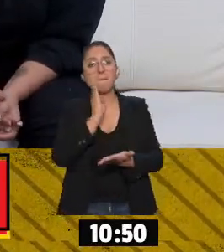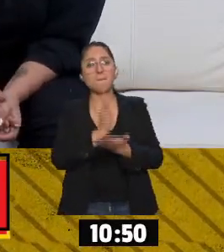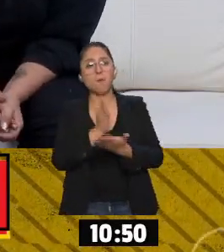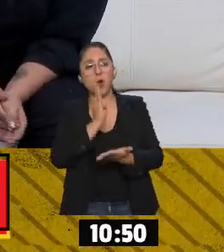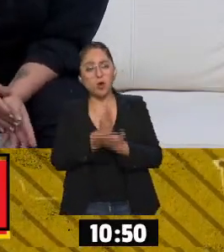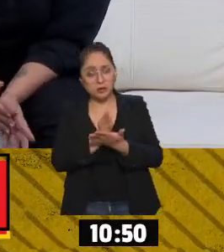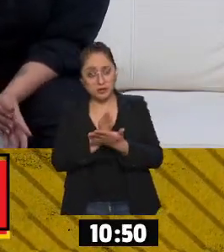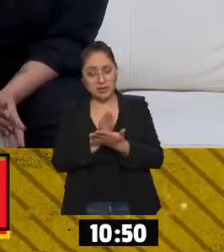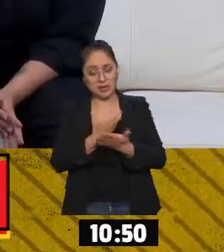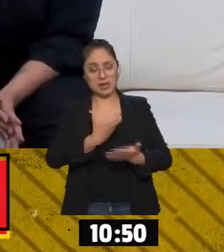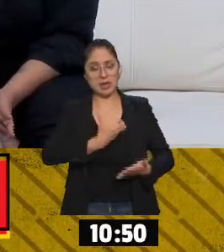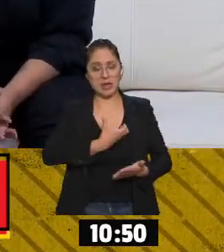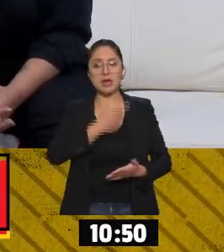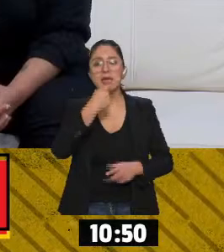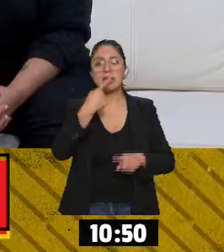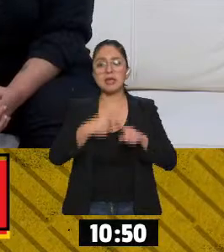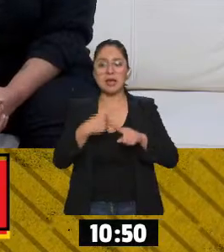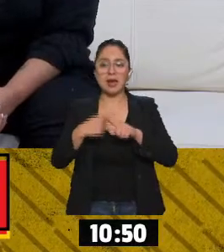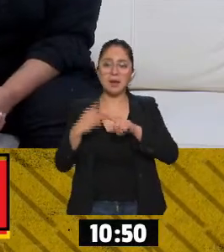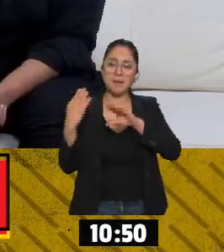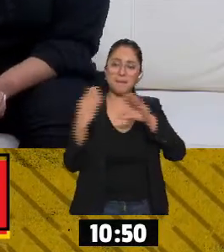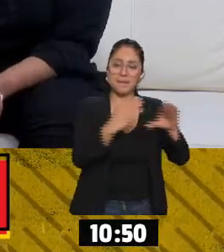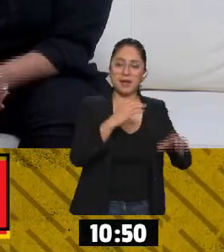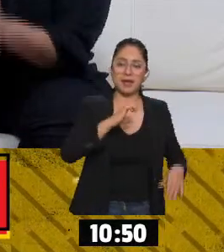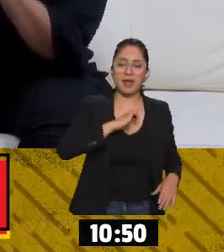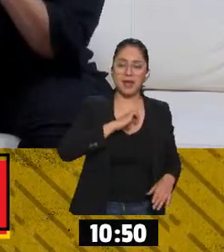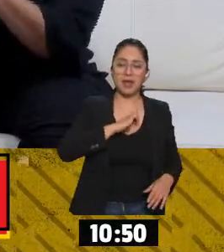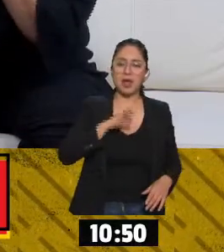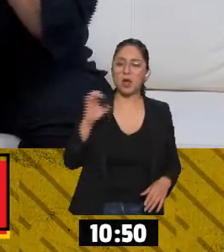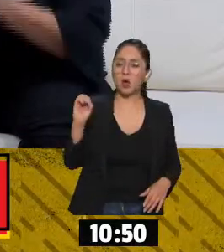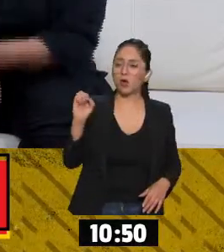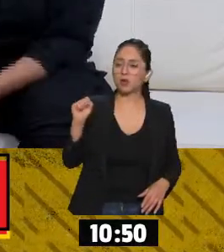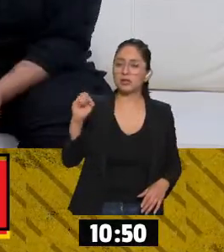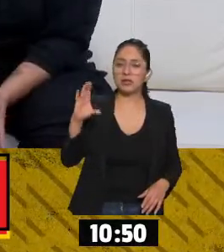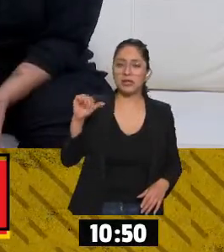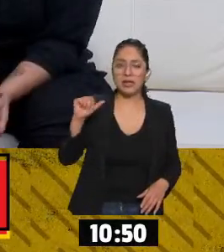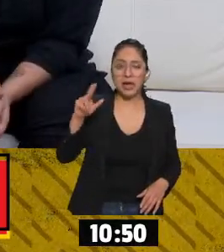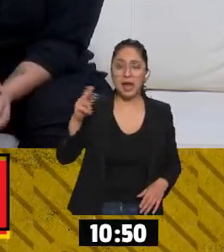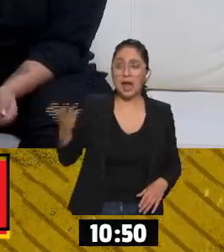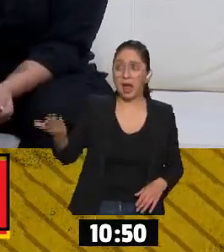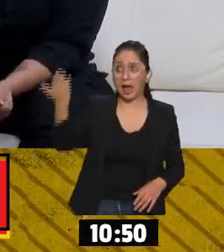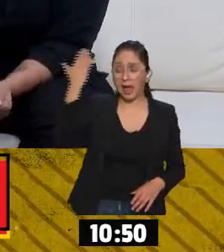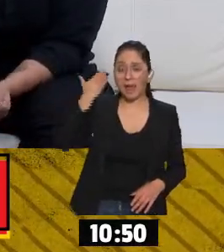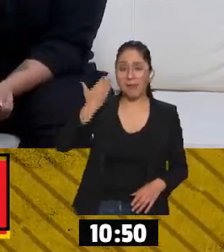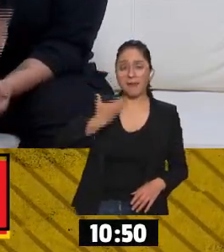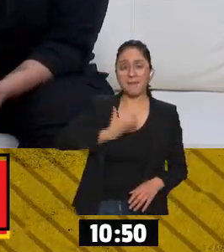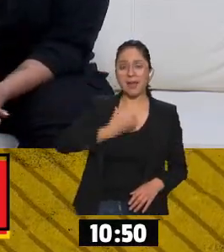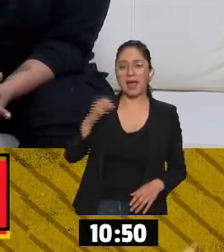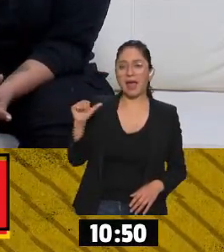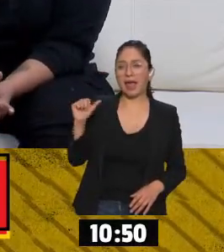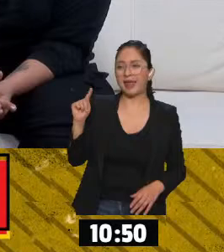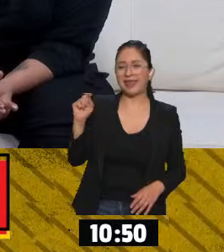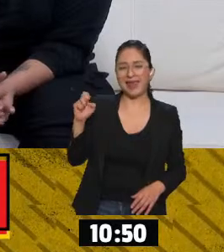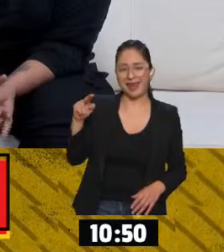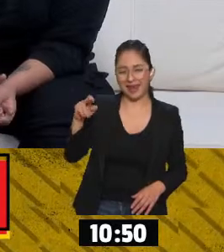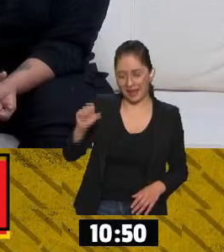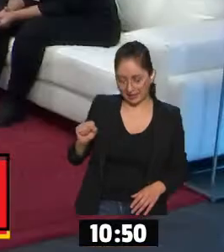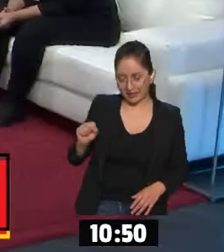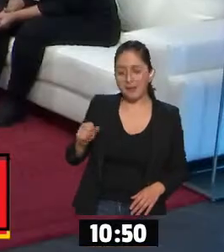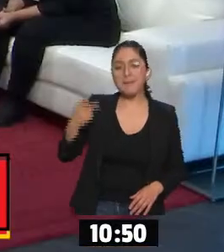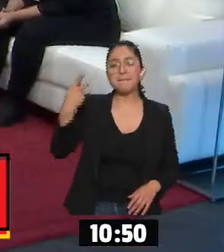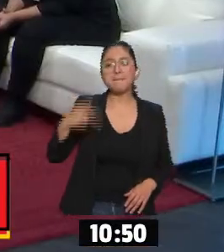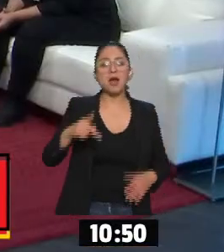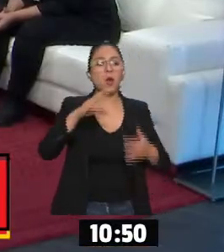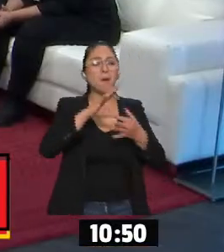bronce y su entrenador es Oscar Salazar. Es que está el la medallista cosa de Atenas. Y justamente en maratón, Seti